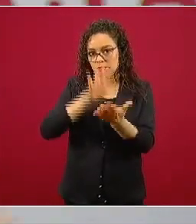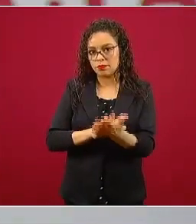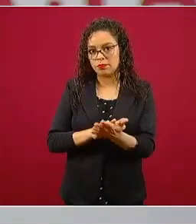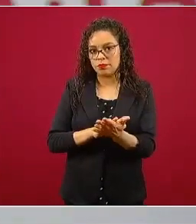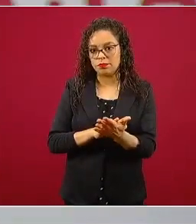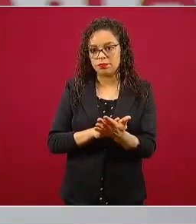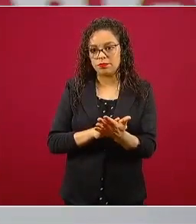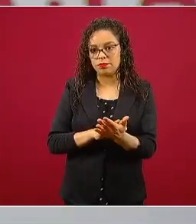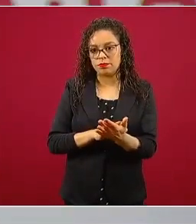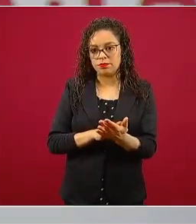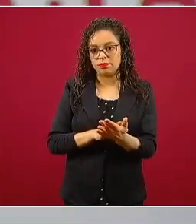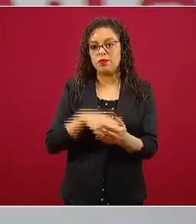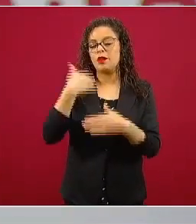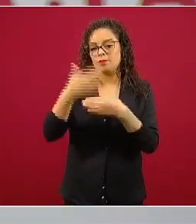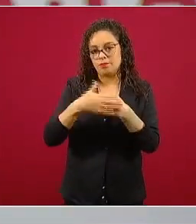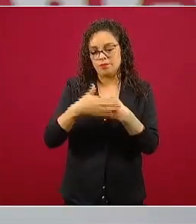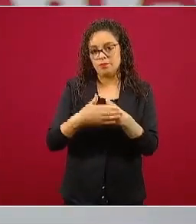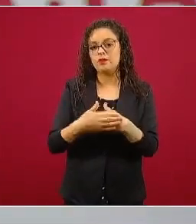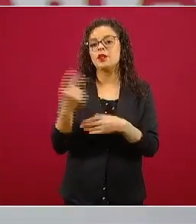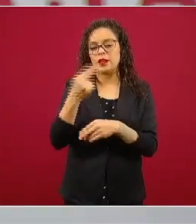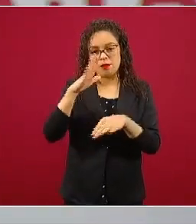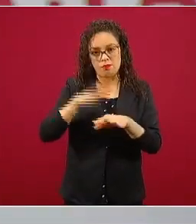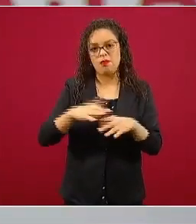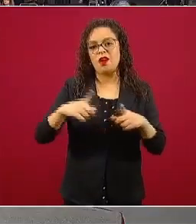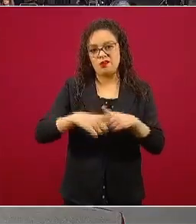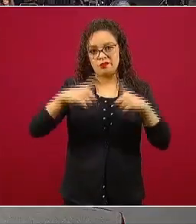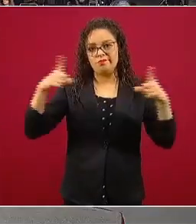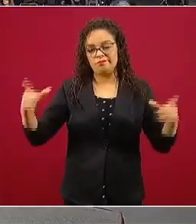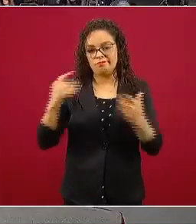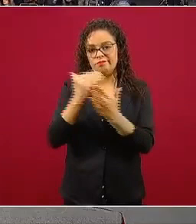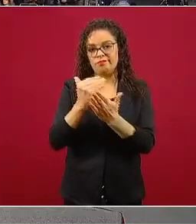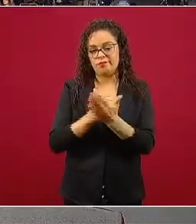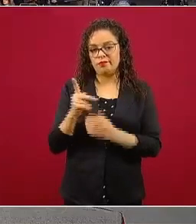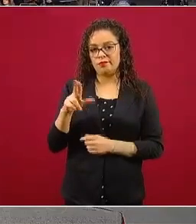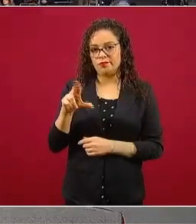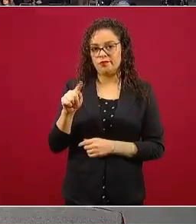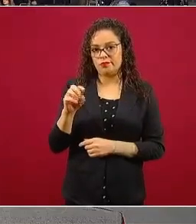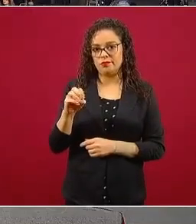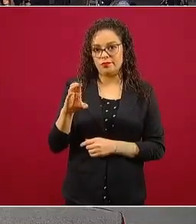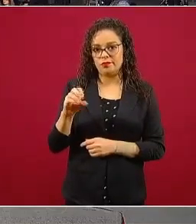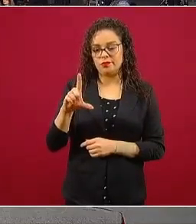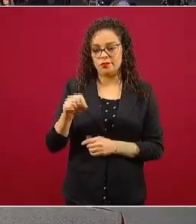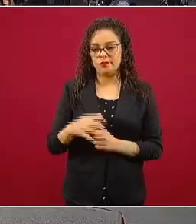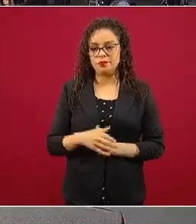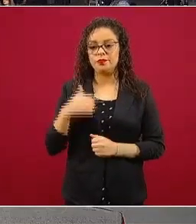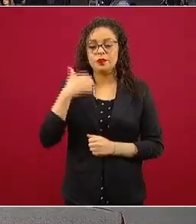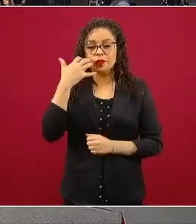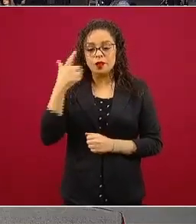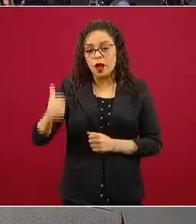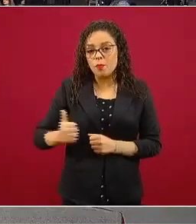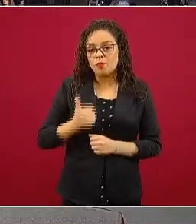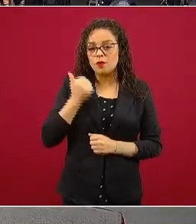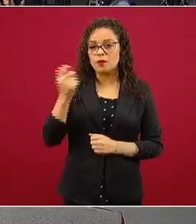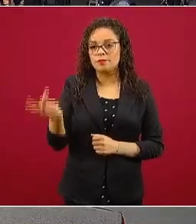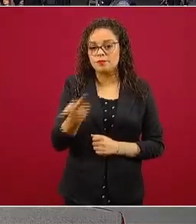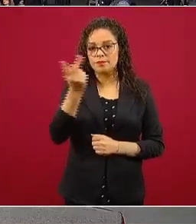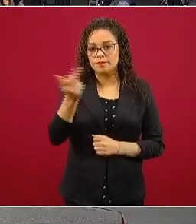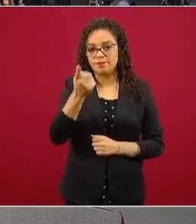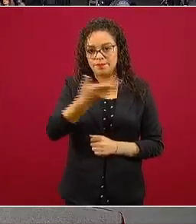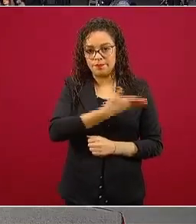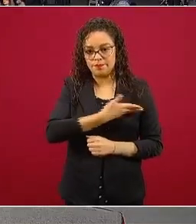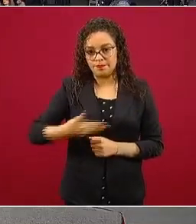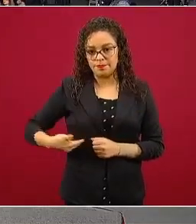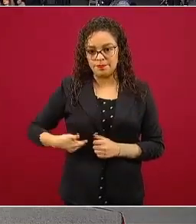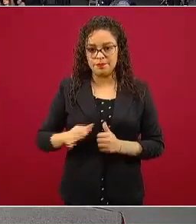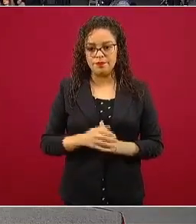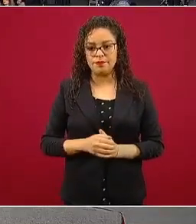tendrá que ser más grande. Sí, muchas gracias. Quería hacerle una pregunta al presidente, aprovechando que tengo el micrófono. Pues